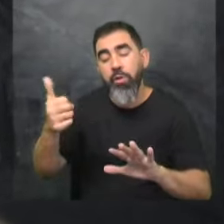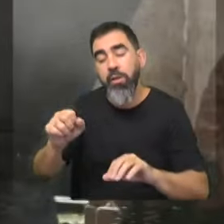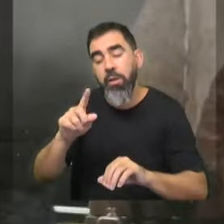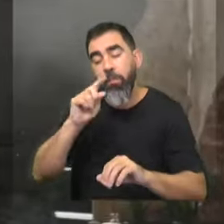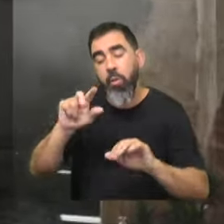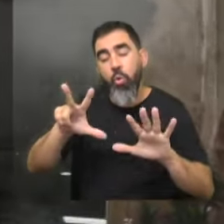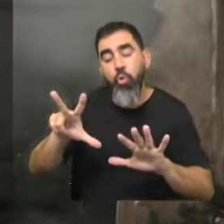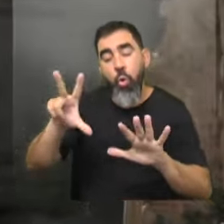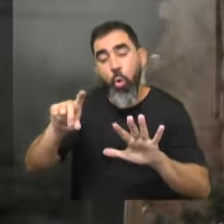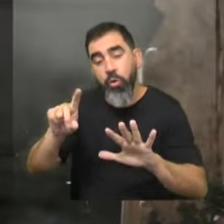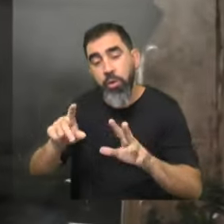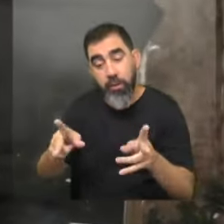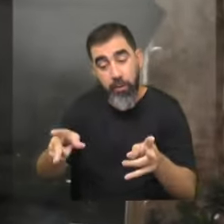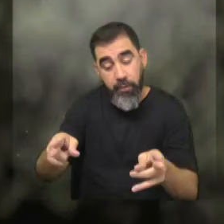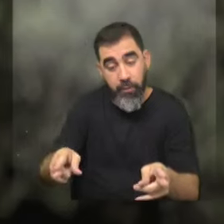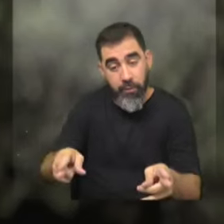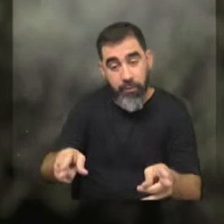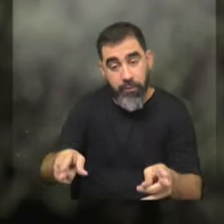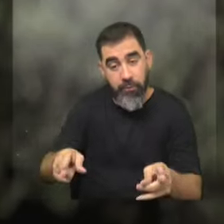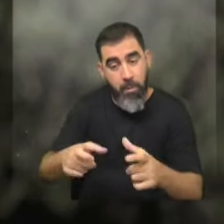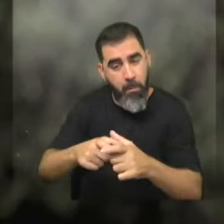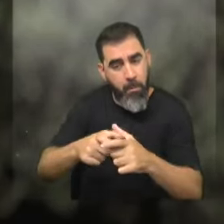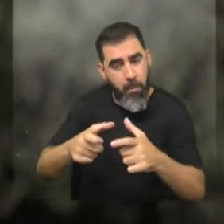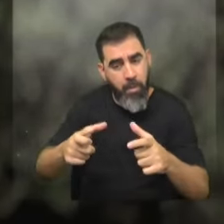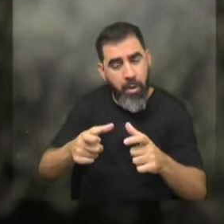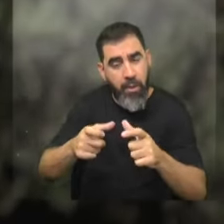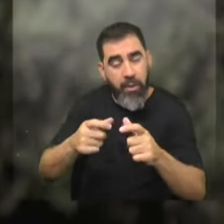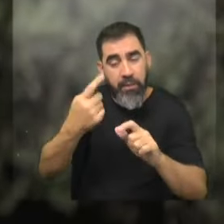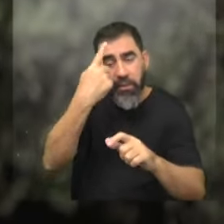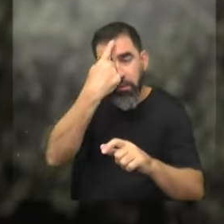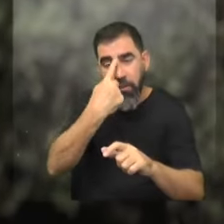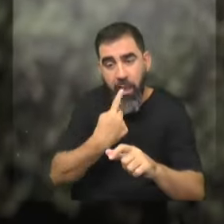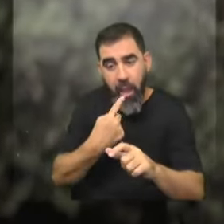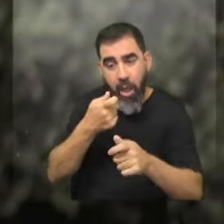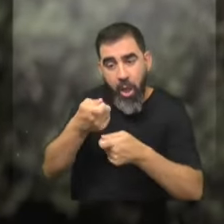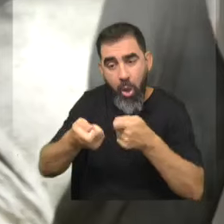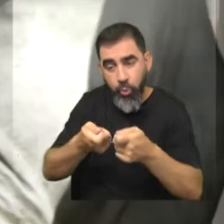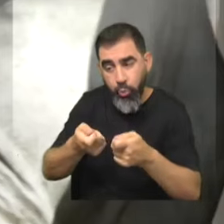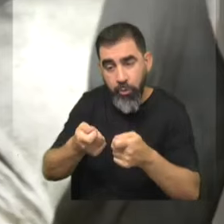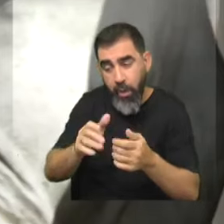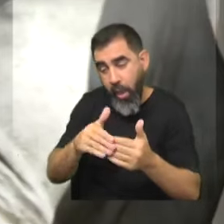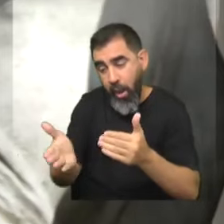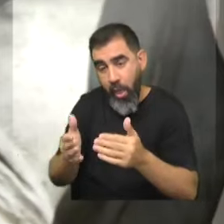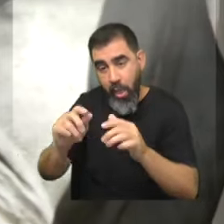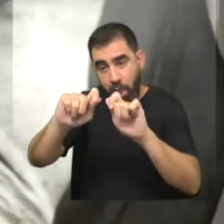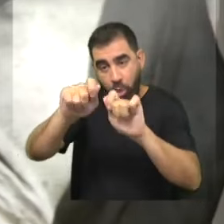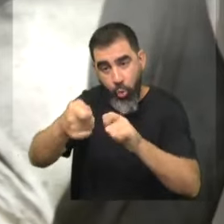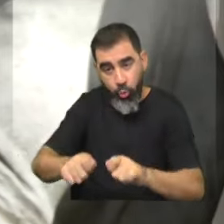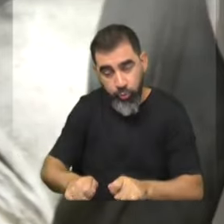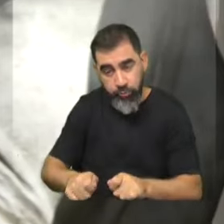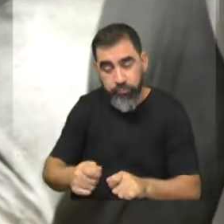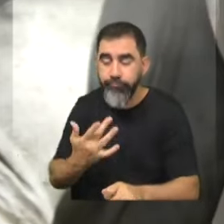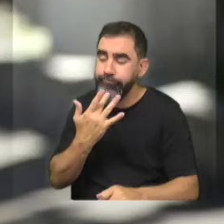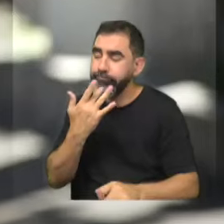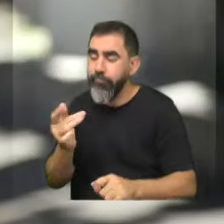1860-1880 tenemos un periodo de proliferación de estatuaria, por ejemplo, de las tumbas que están acompañadas de estatuas que tratan de